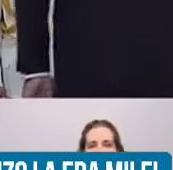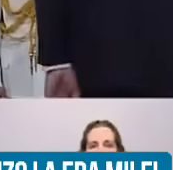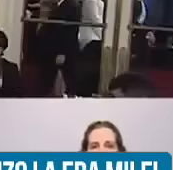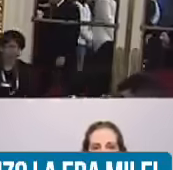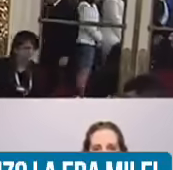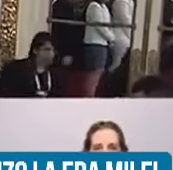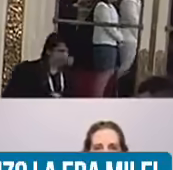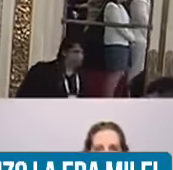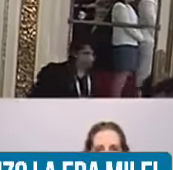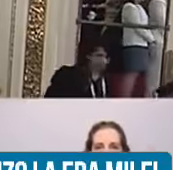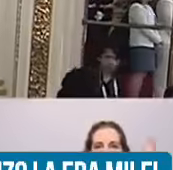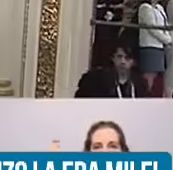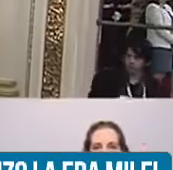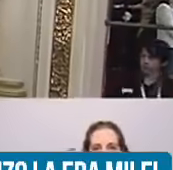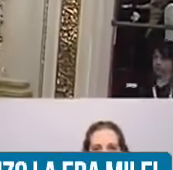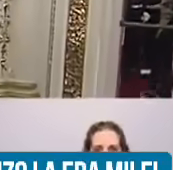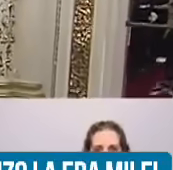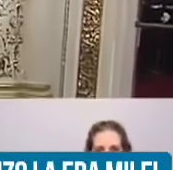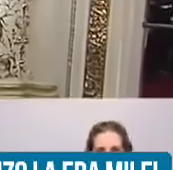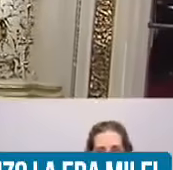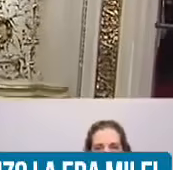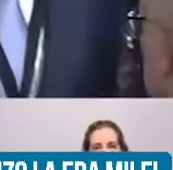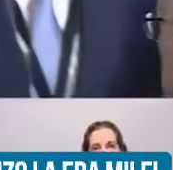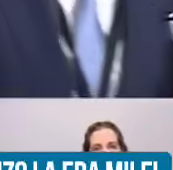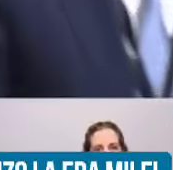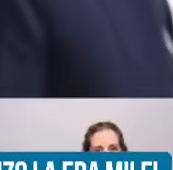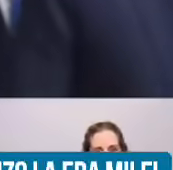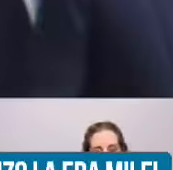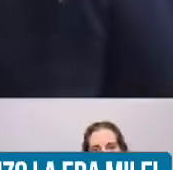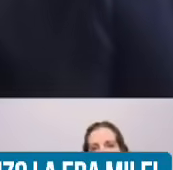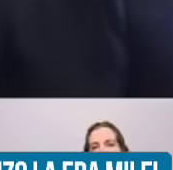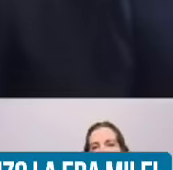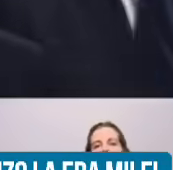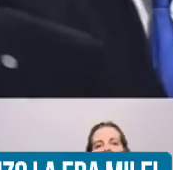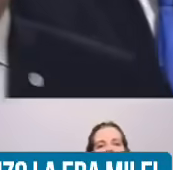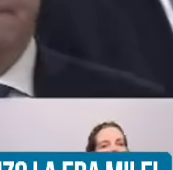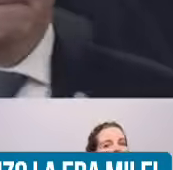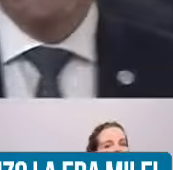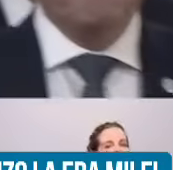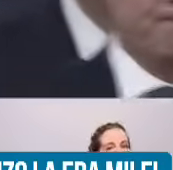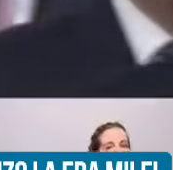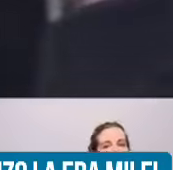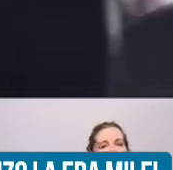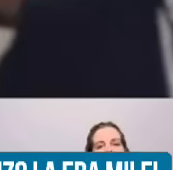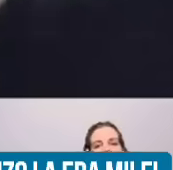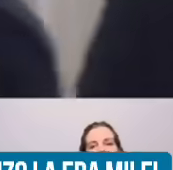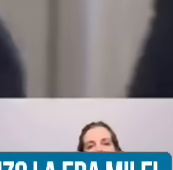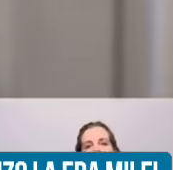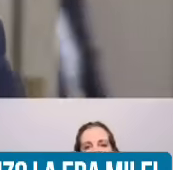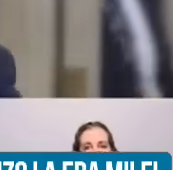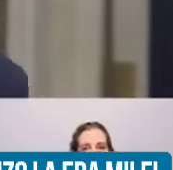República de Paraguay, el señor presidente don Santiago Peña Palacios y señora.